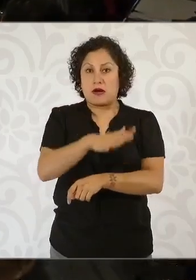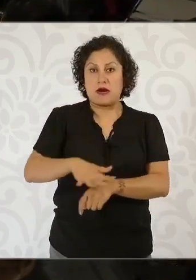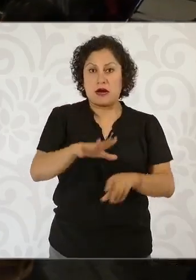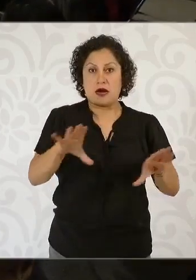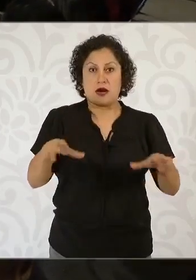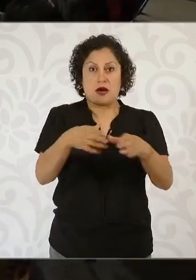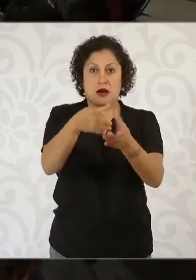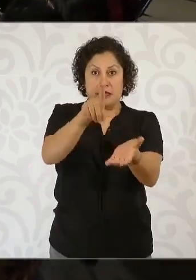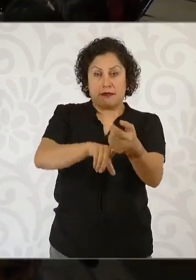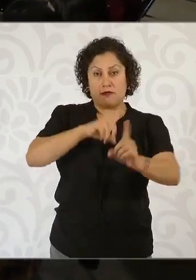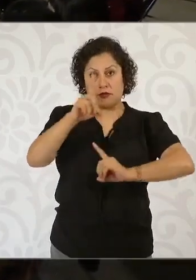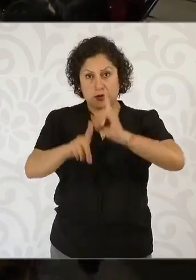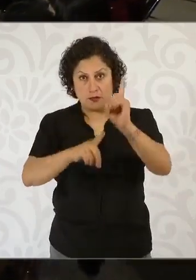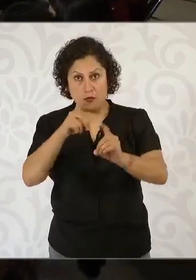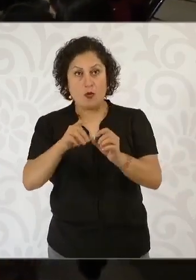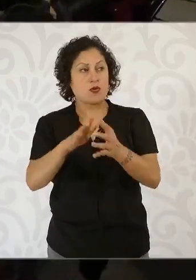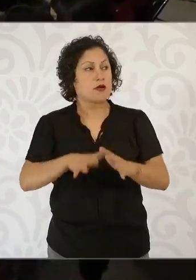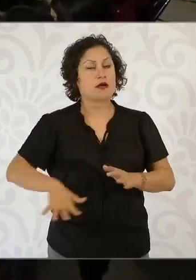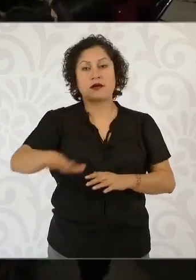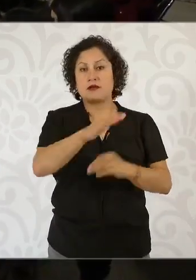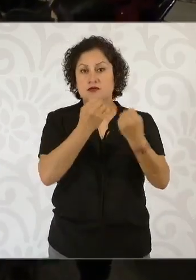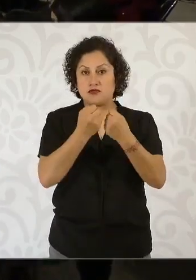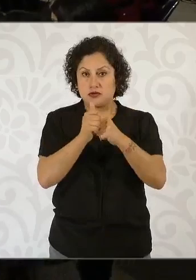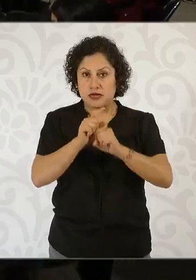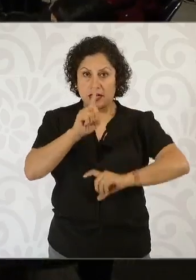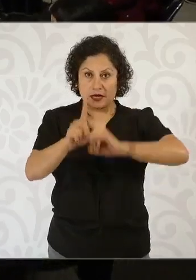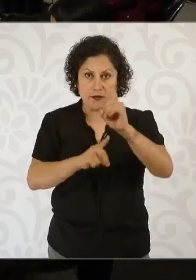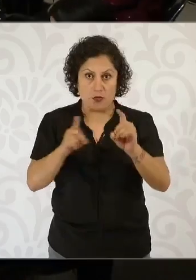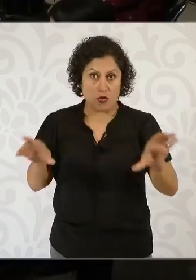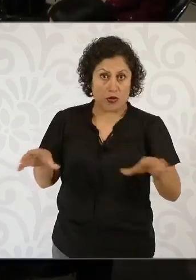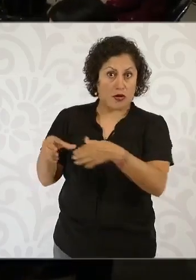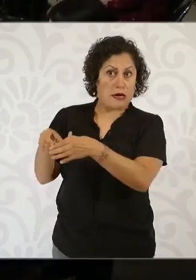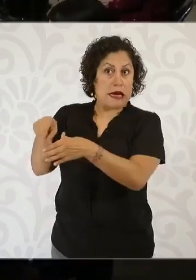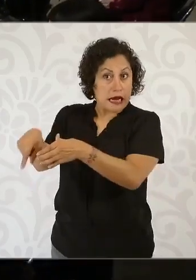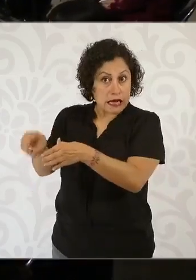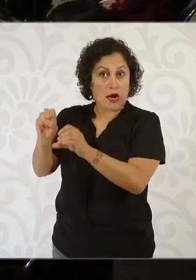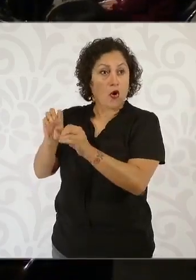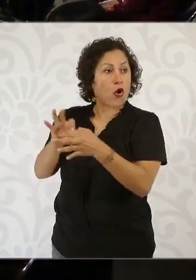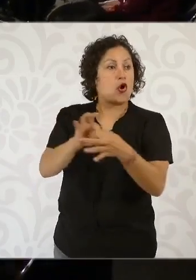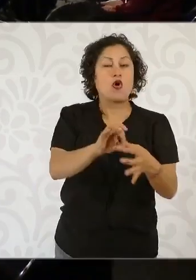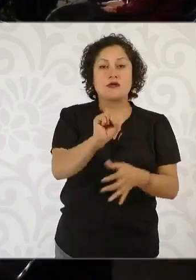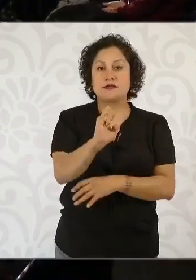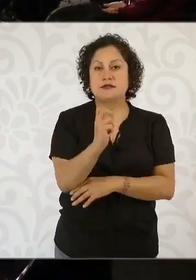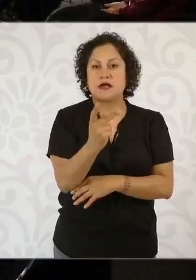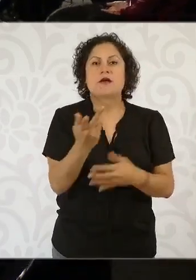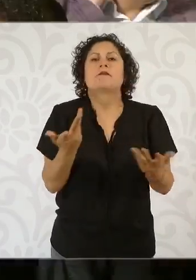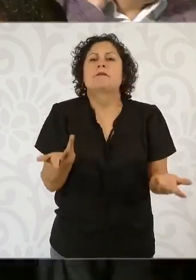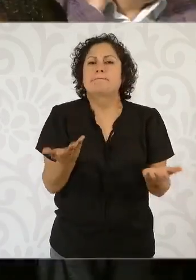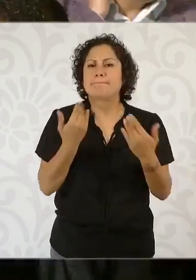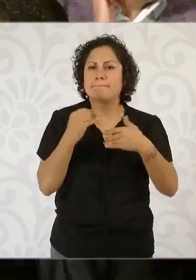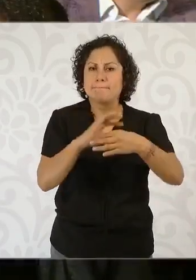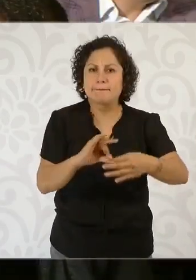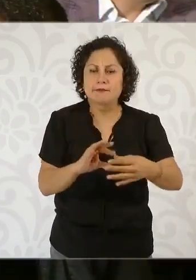y social, debiera quedarse ahí o se va a trasladar si en efecto en la SEP. ¿Cómo va este asunto? Sobre todo con el tema